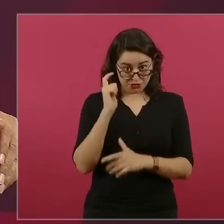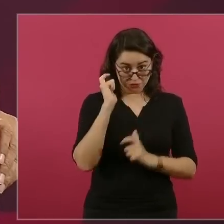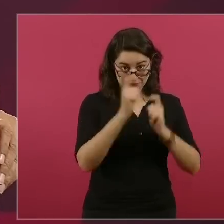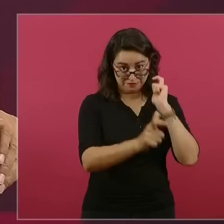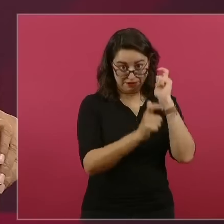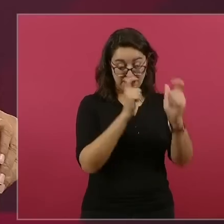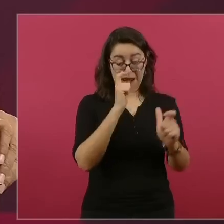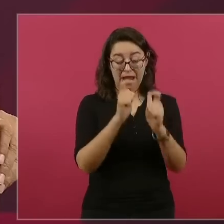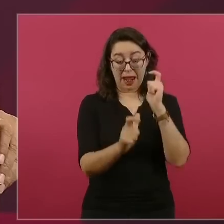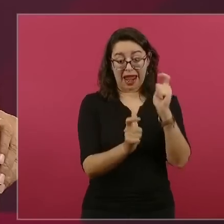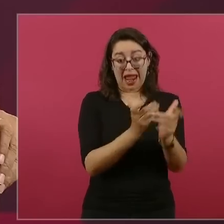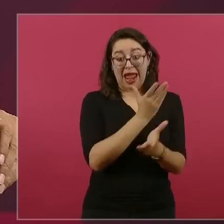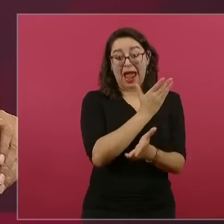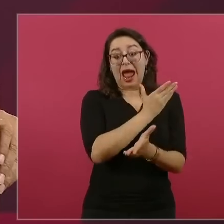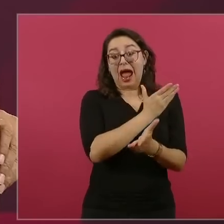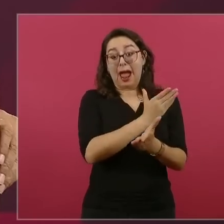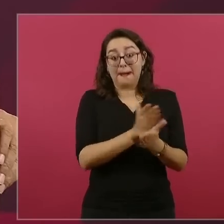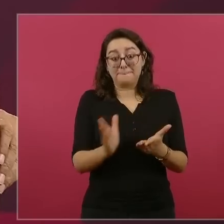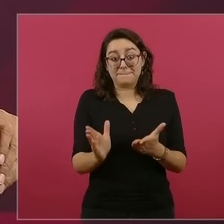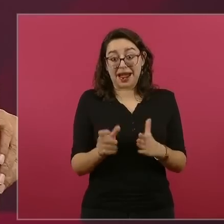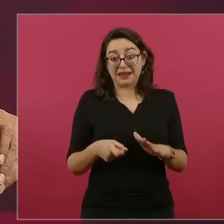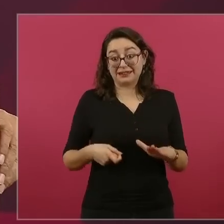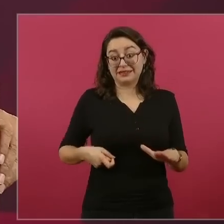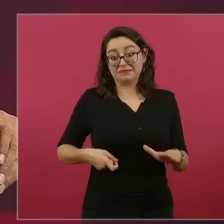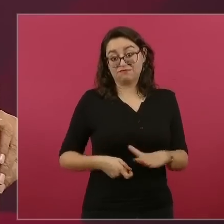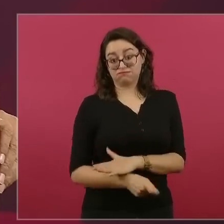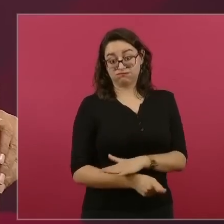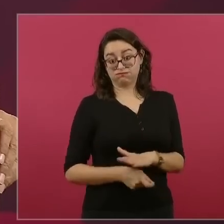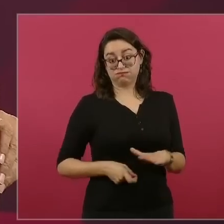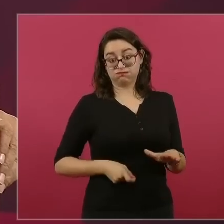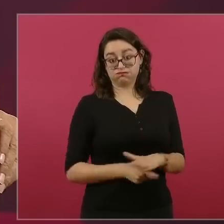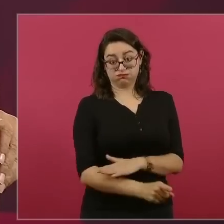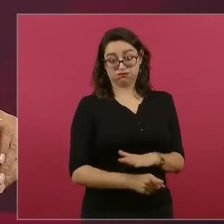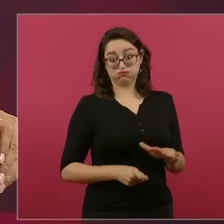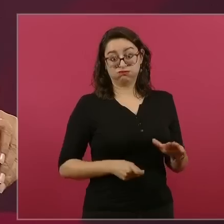lo que sí, por abajo de la mesa y los contratos.